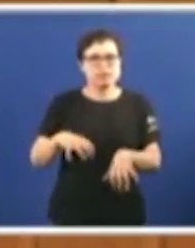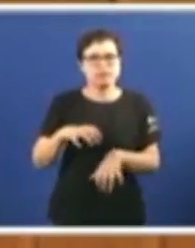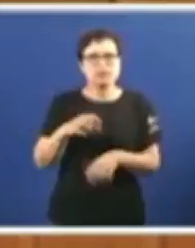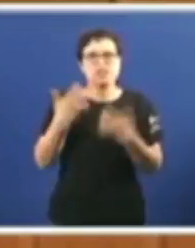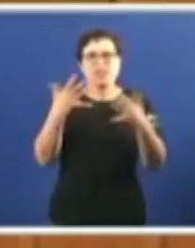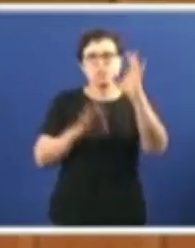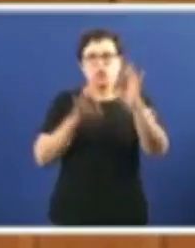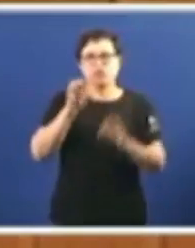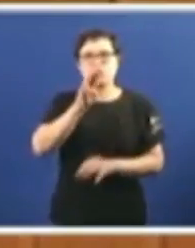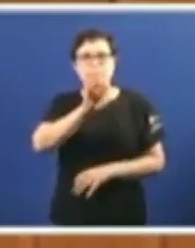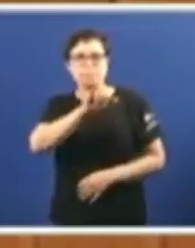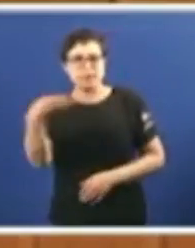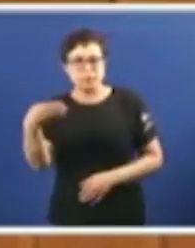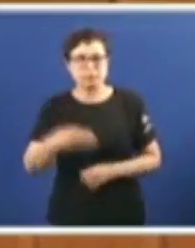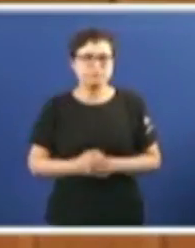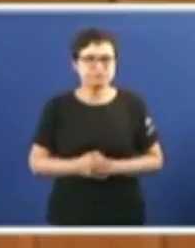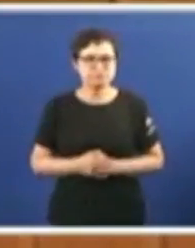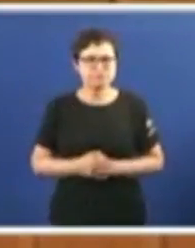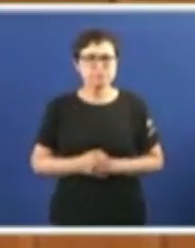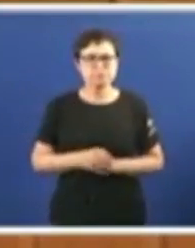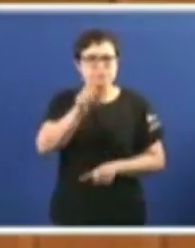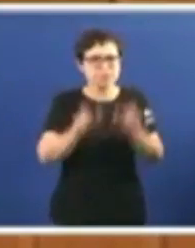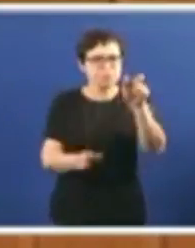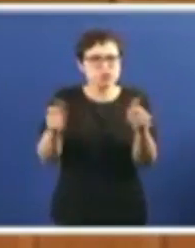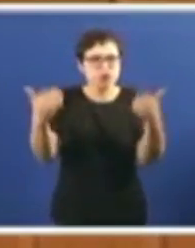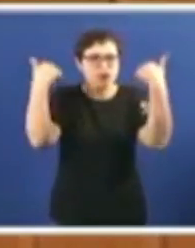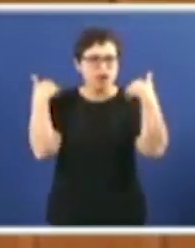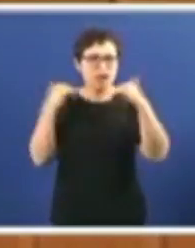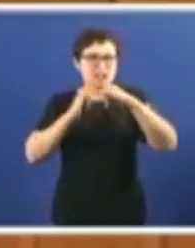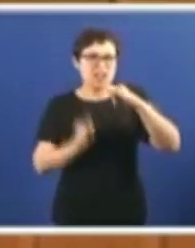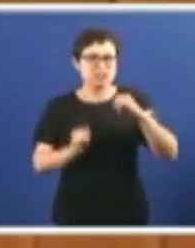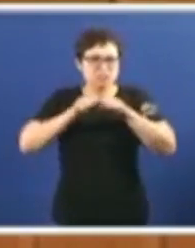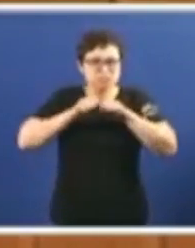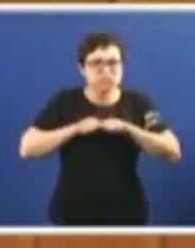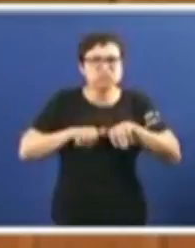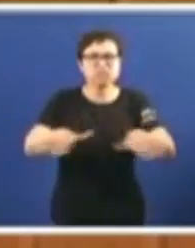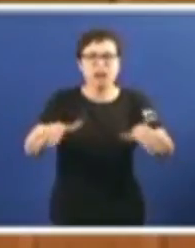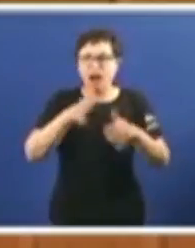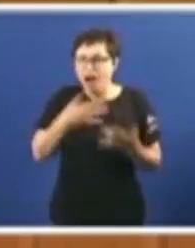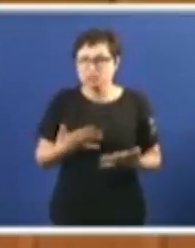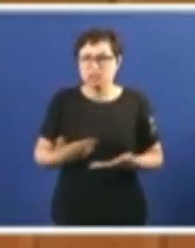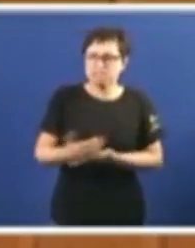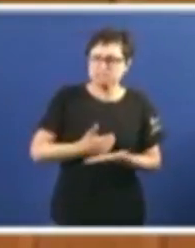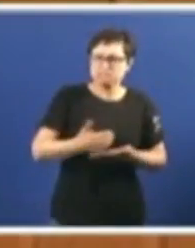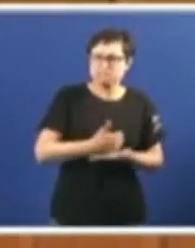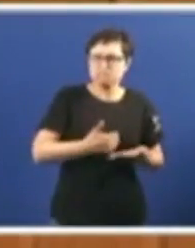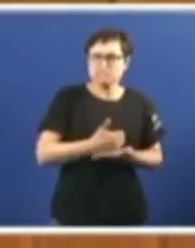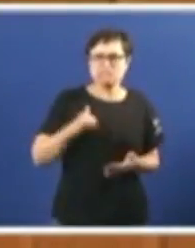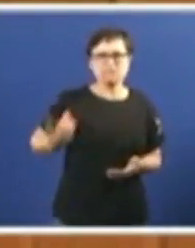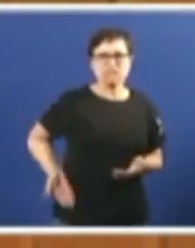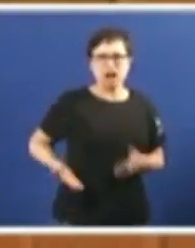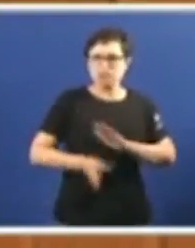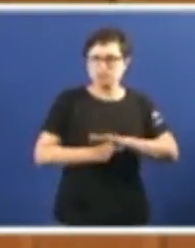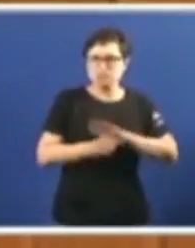PIB. A realidade é que, mentres os responsables directos da crise seguen repartindo dividendos e beneficios, os corruptos en pagar e sen devolver un